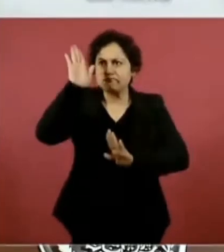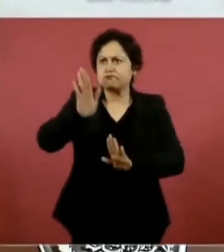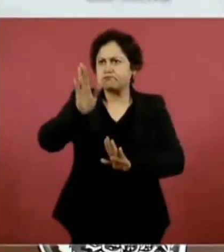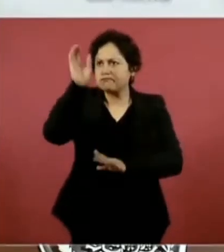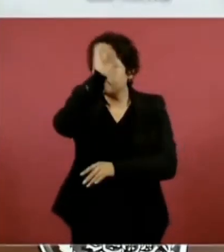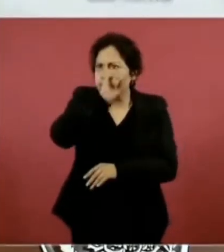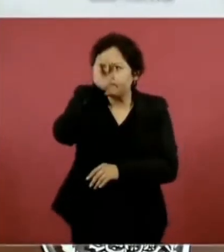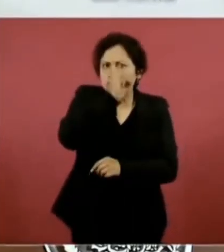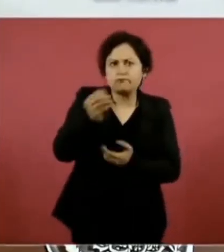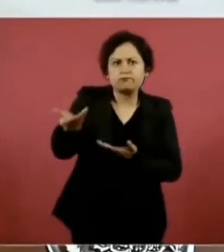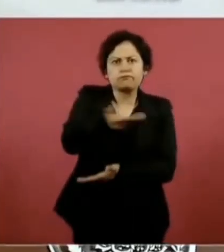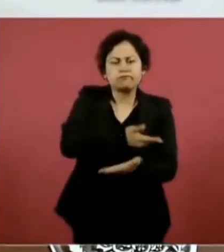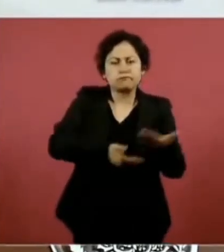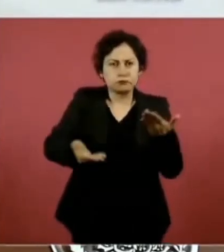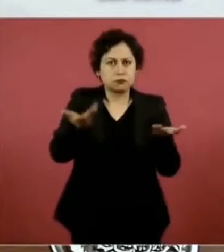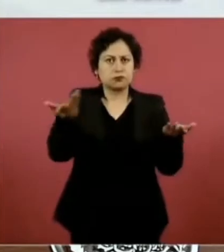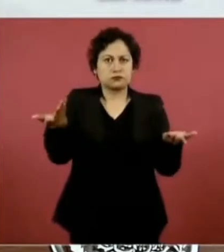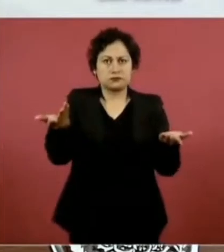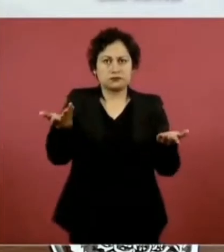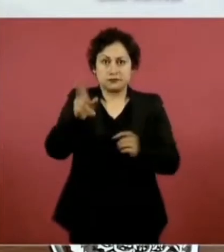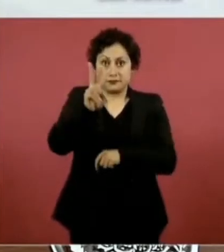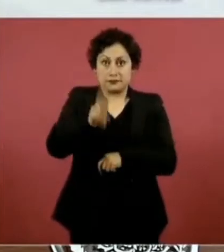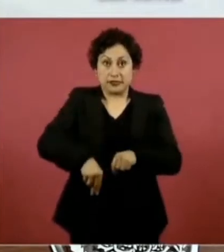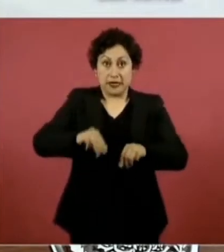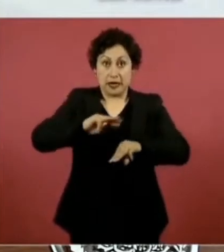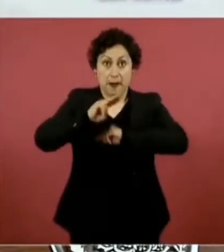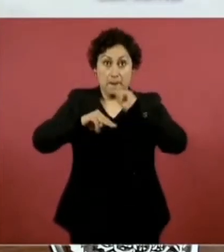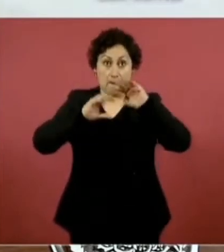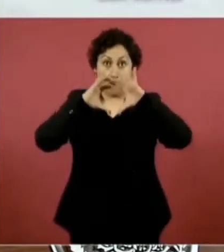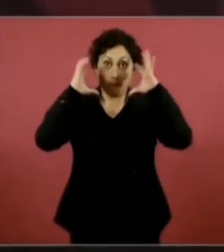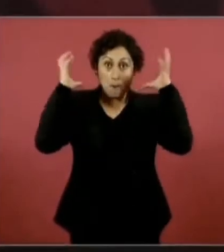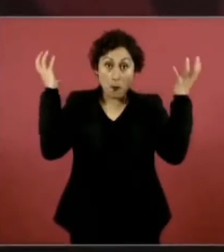como pocos pueblos en el mundo.